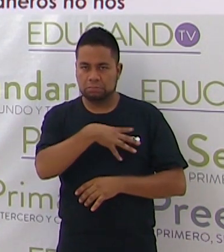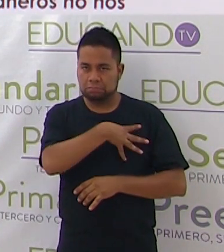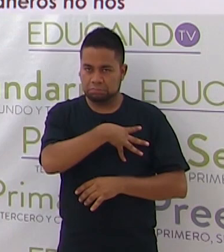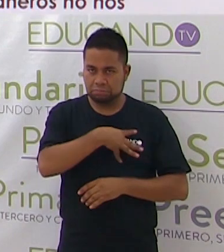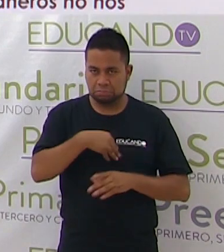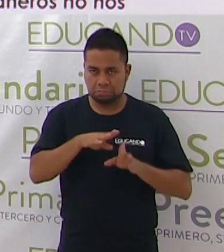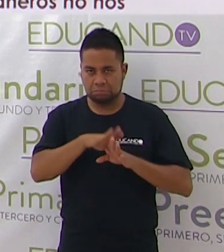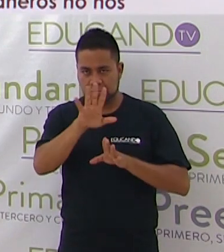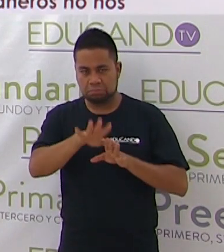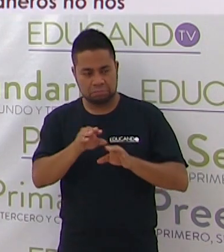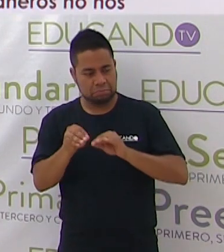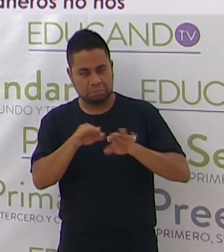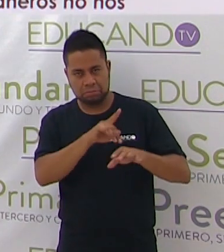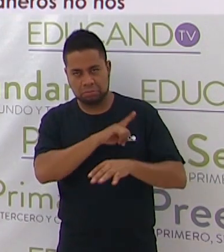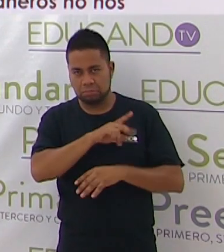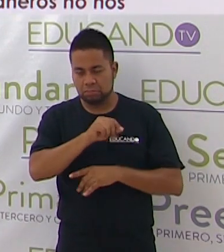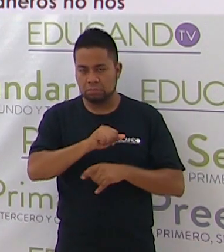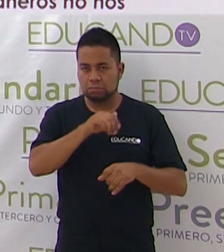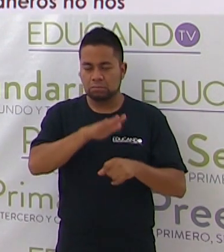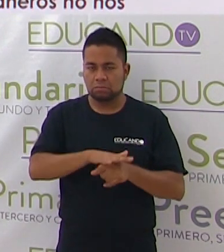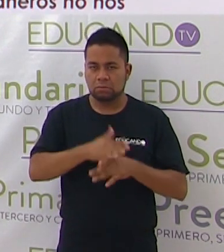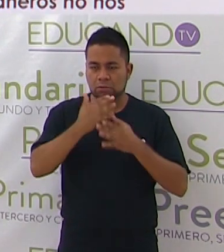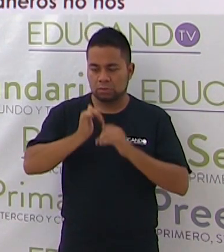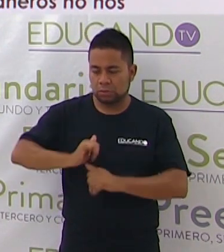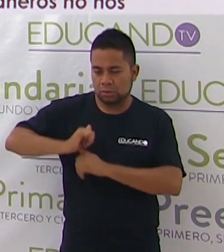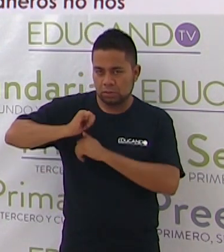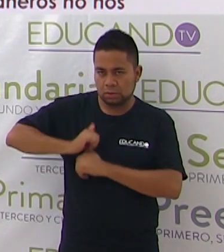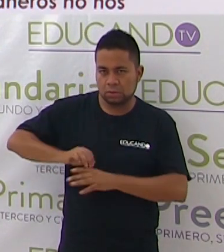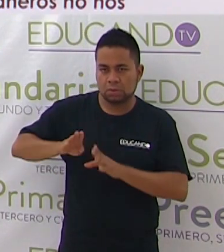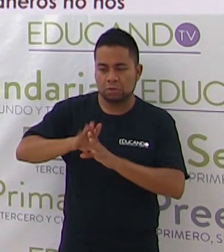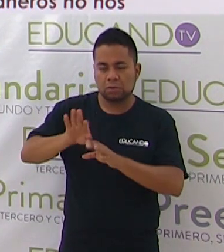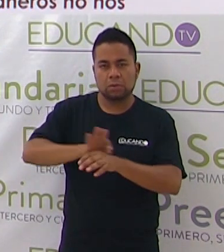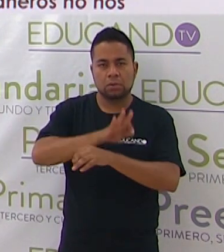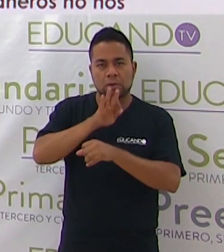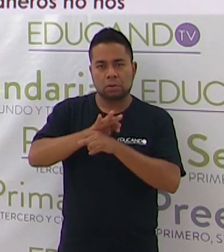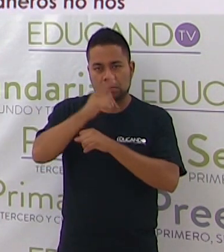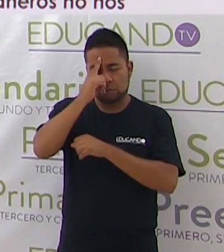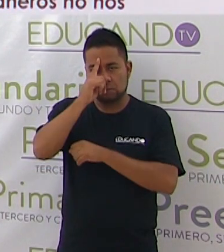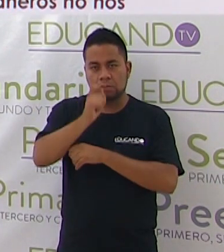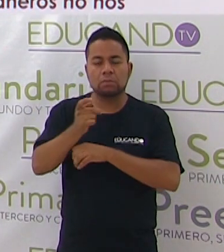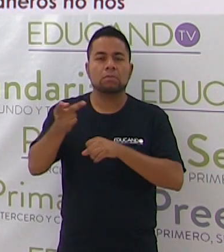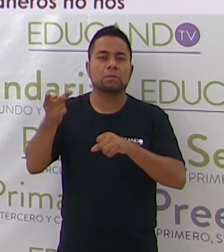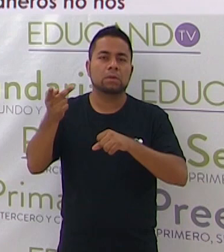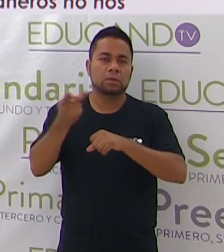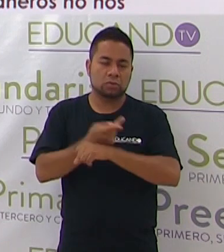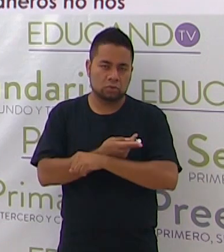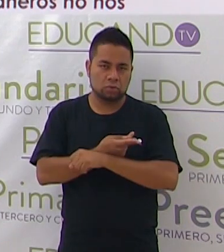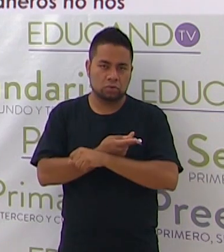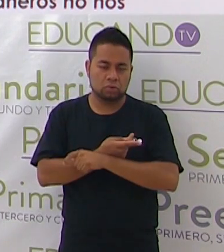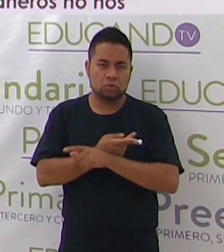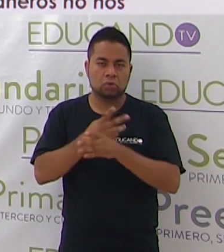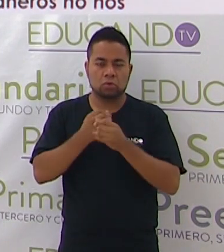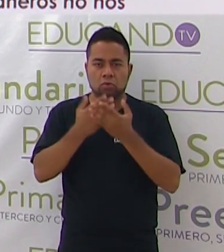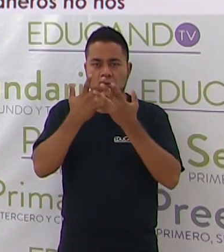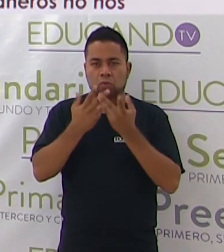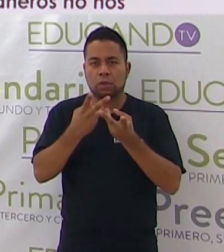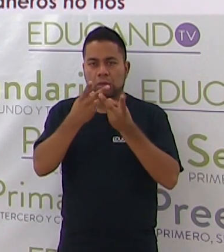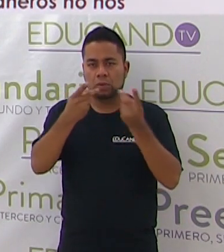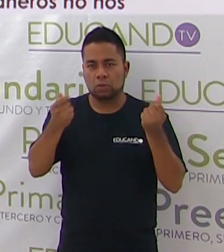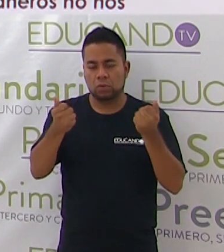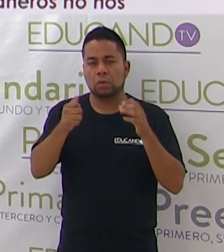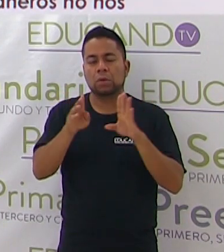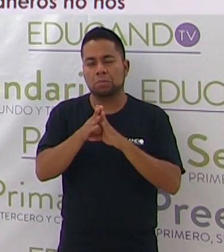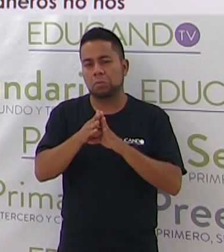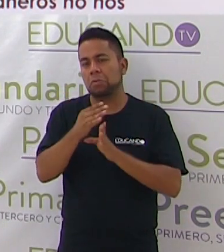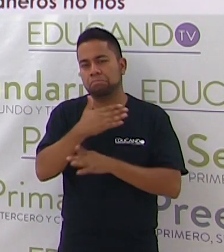niñas. Además de que no hay autoridades que se preocupen por lo que les sucede y encuentren soluciones